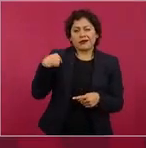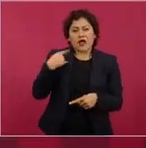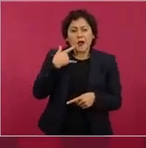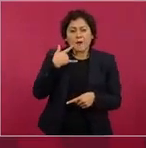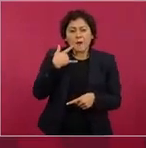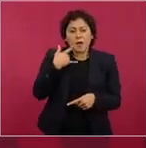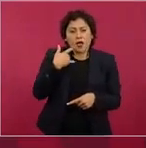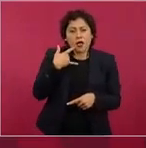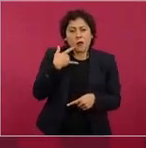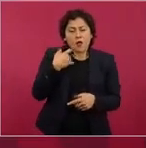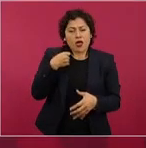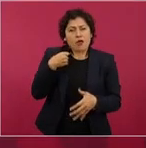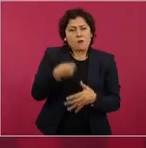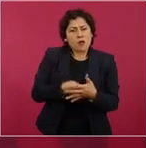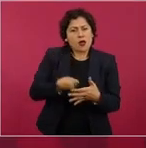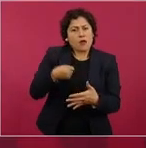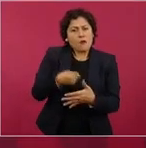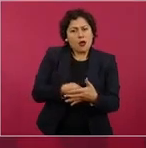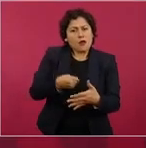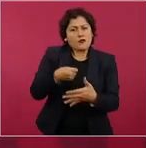en contra de